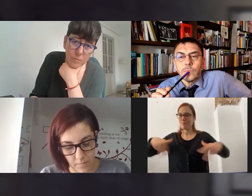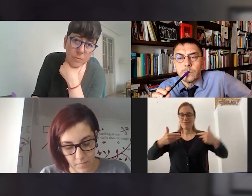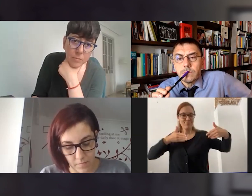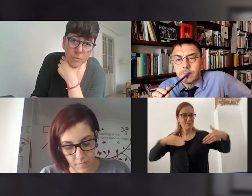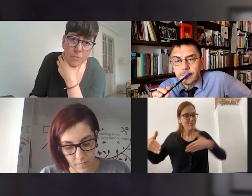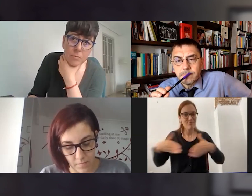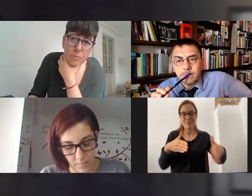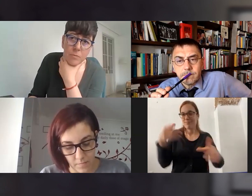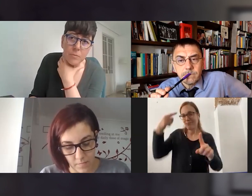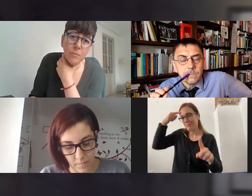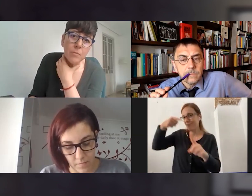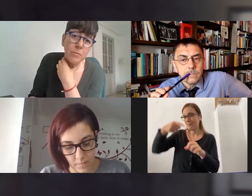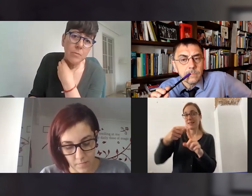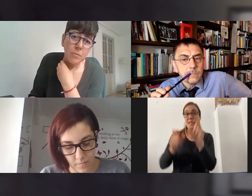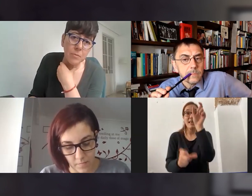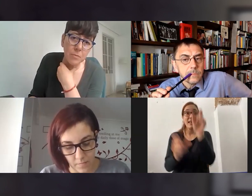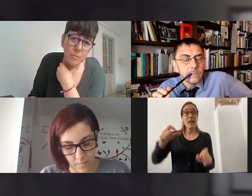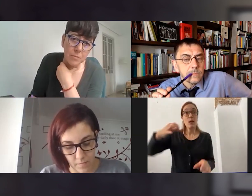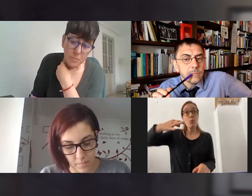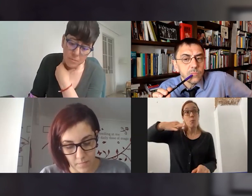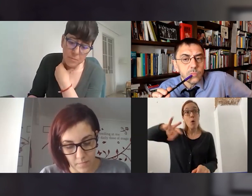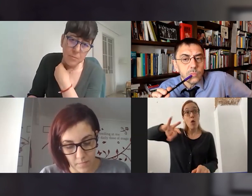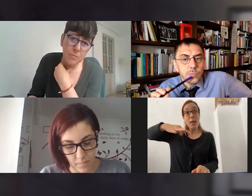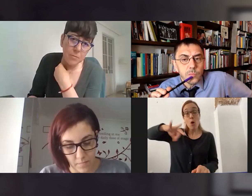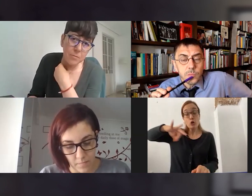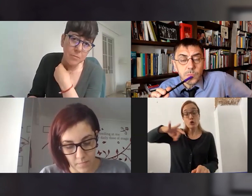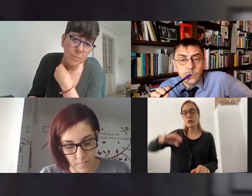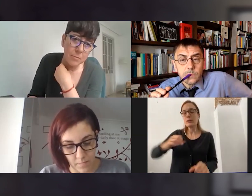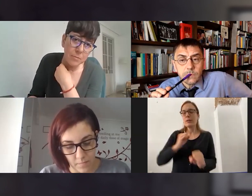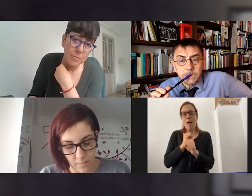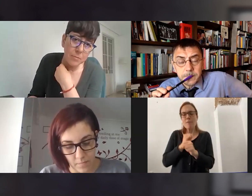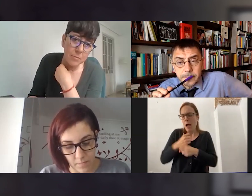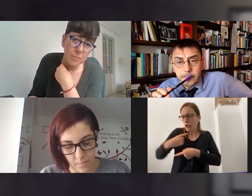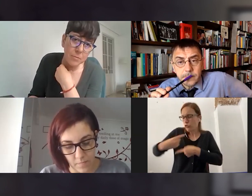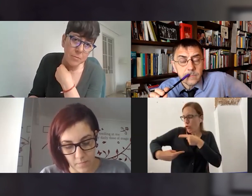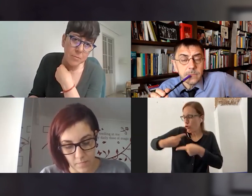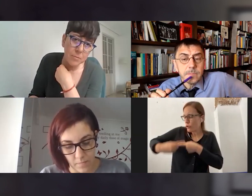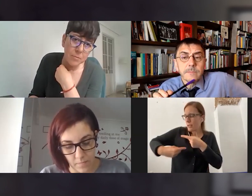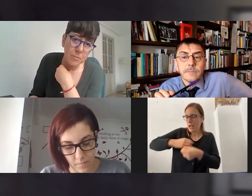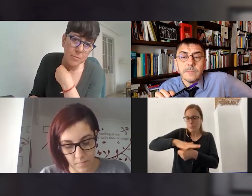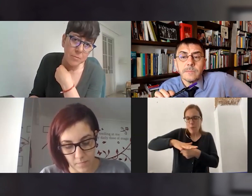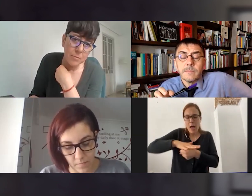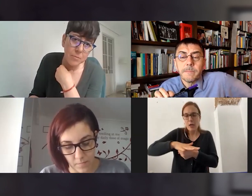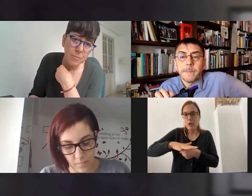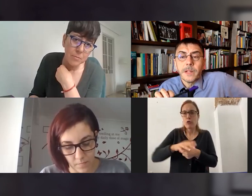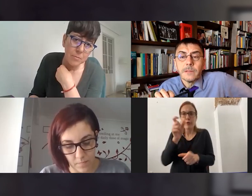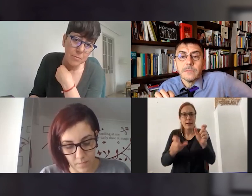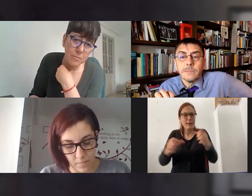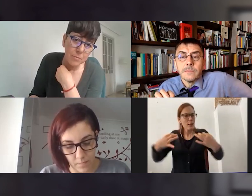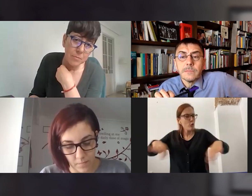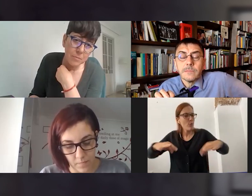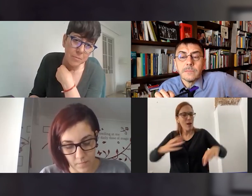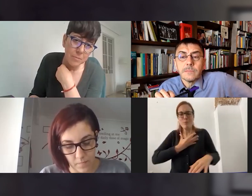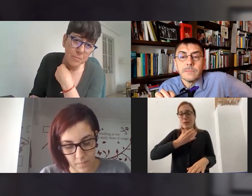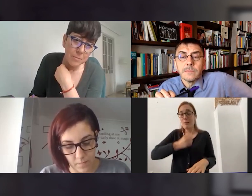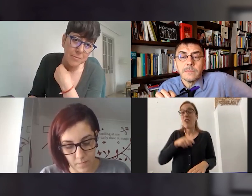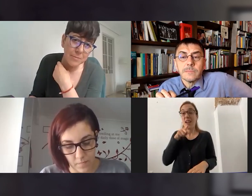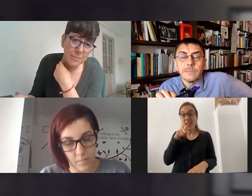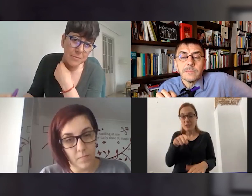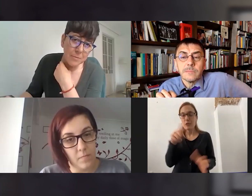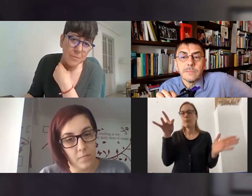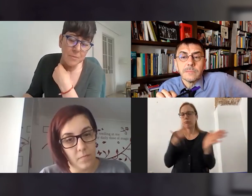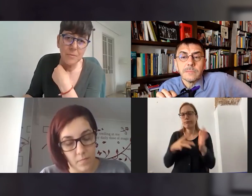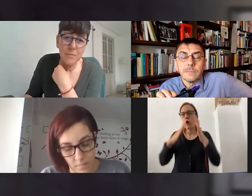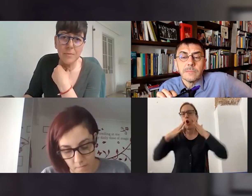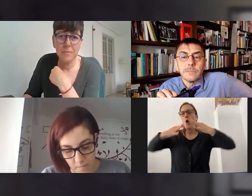de Podemos esté trabajando día a día en los barrios, con la gente normal de nuestros municipios, y es lo que va a pasar. Es decir, estoy convencido de